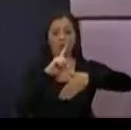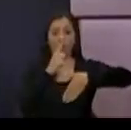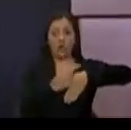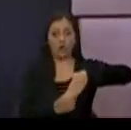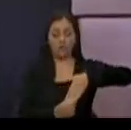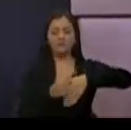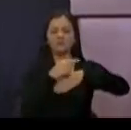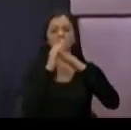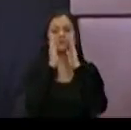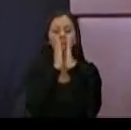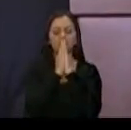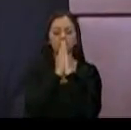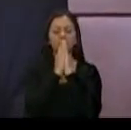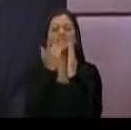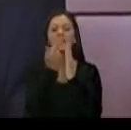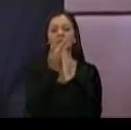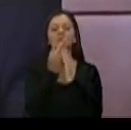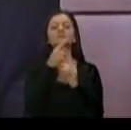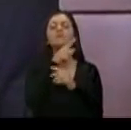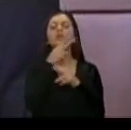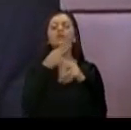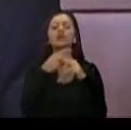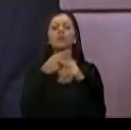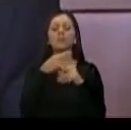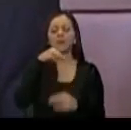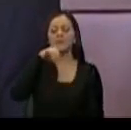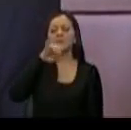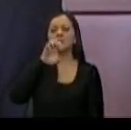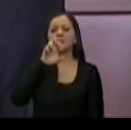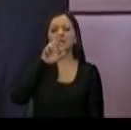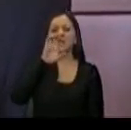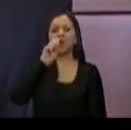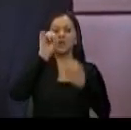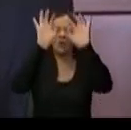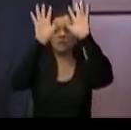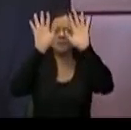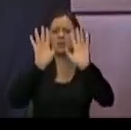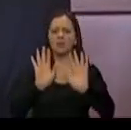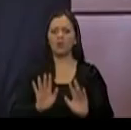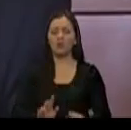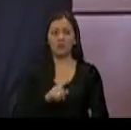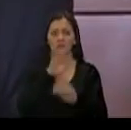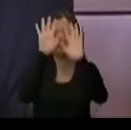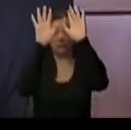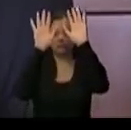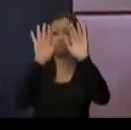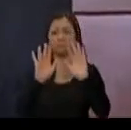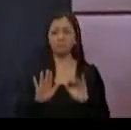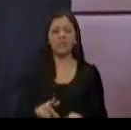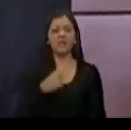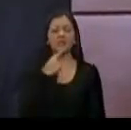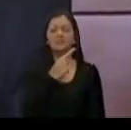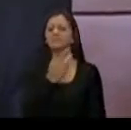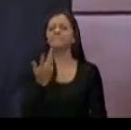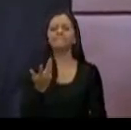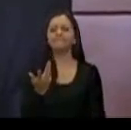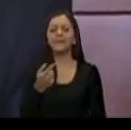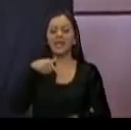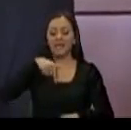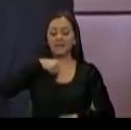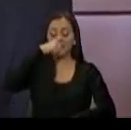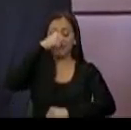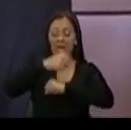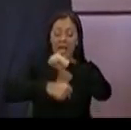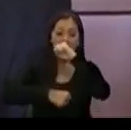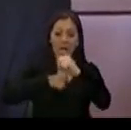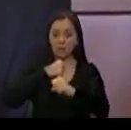Señor de la Divina Misericordia. Y el Papa ha declarado este año el año de la misericordia, de